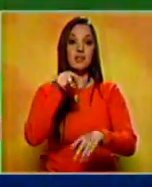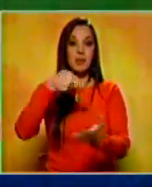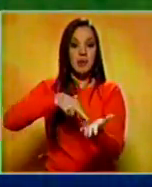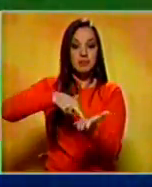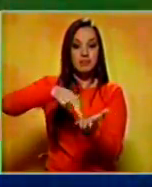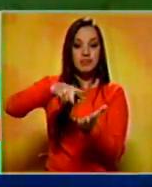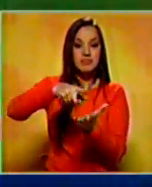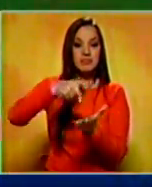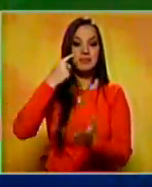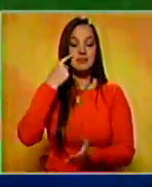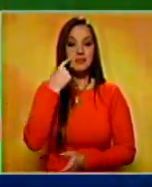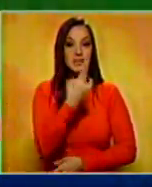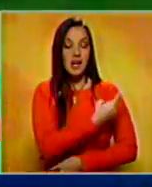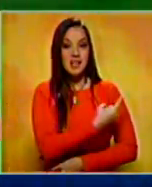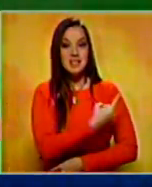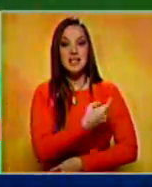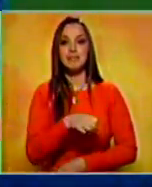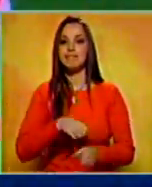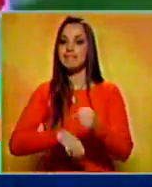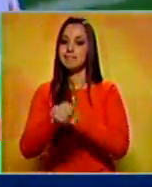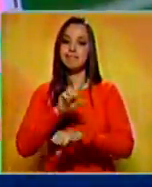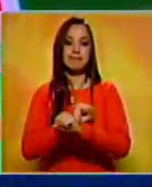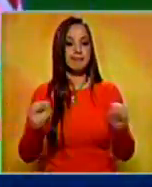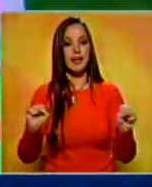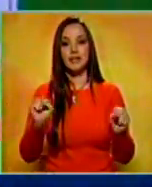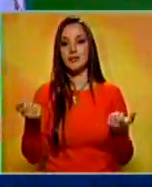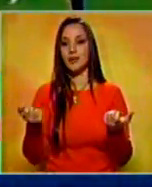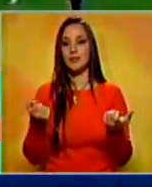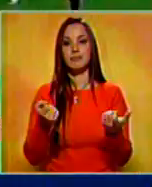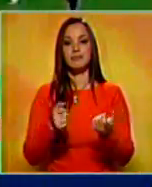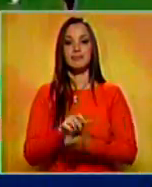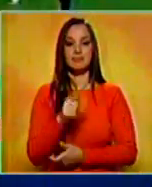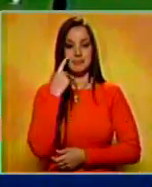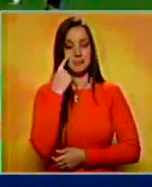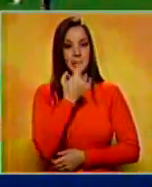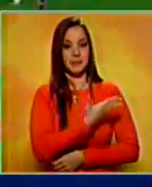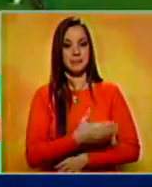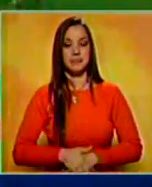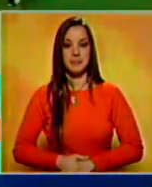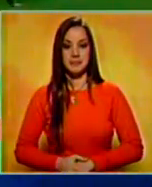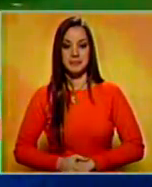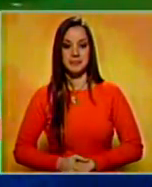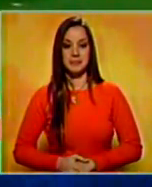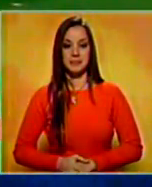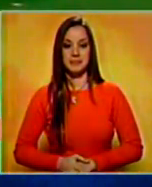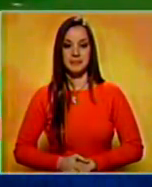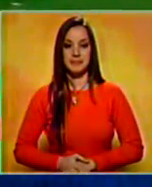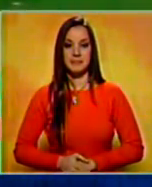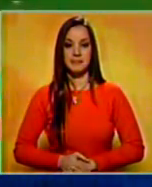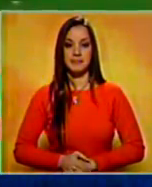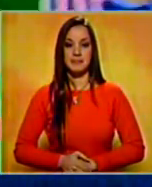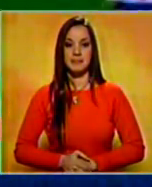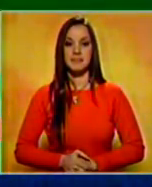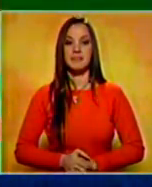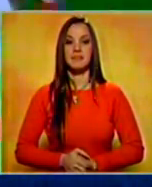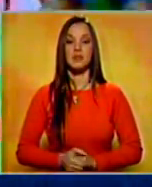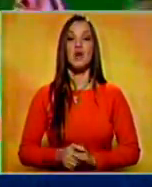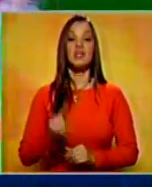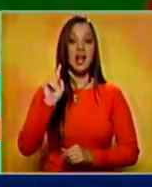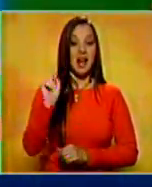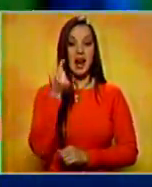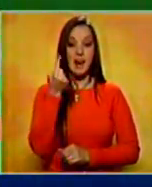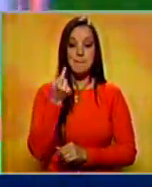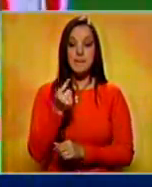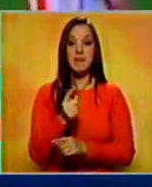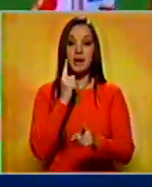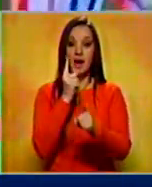en donde Stefan Kisling falló el último de los 3 tiros que terminó errando el Leverkusen. Es la primera tanda